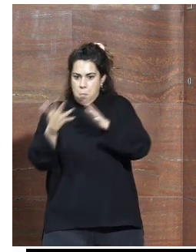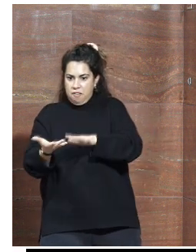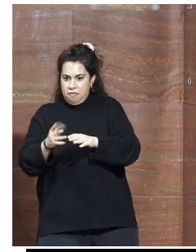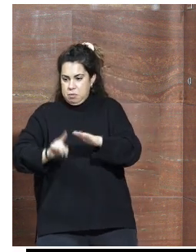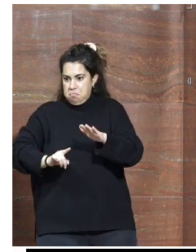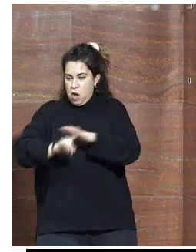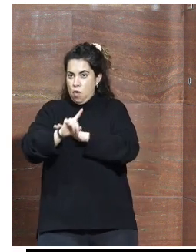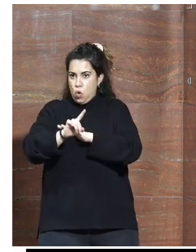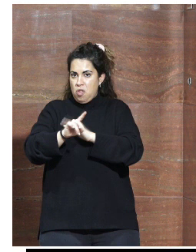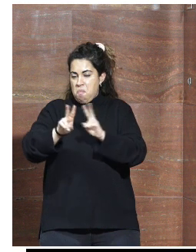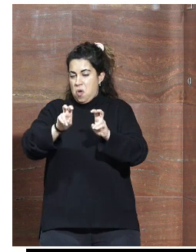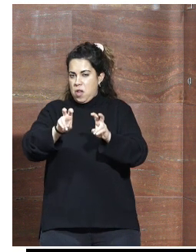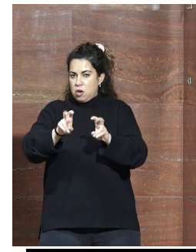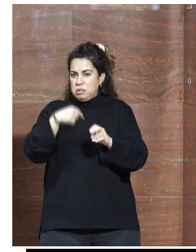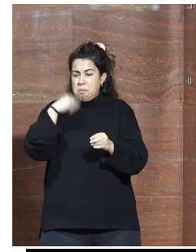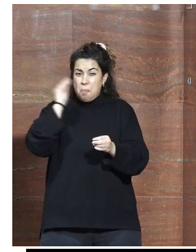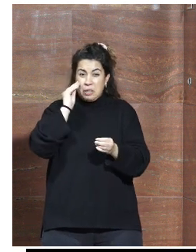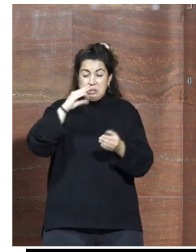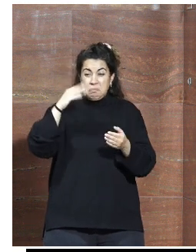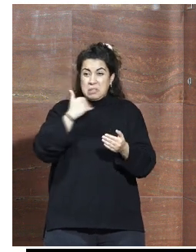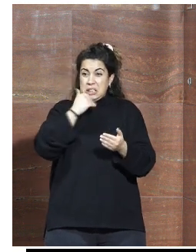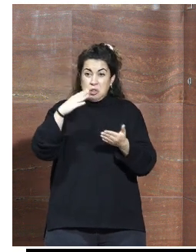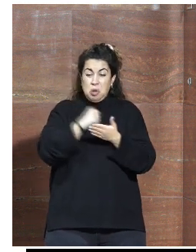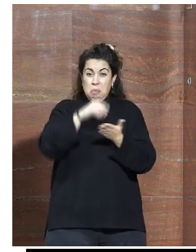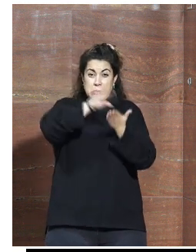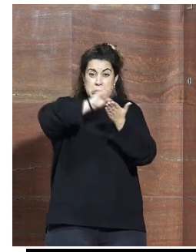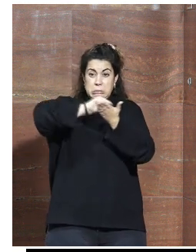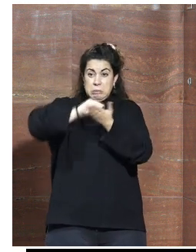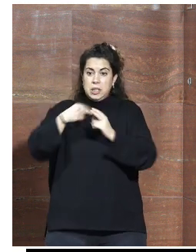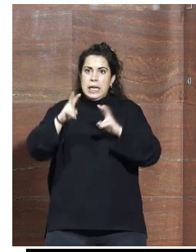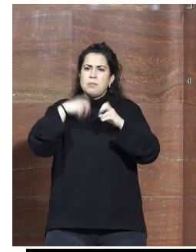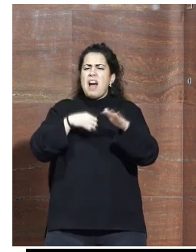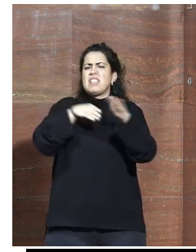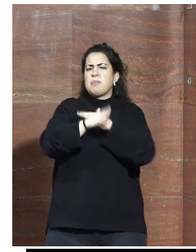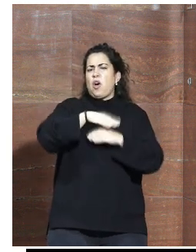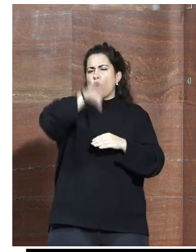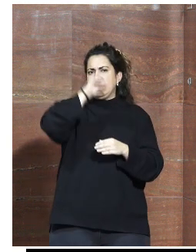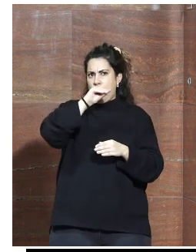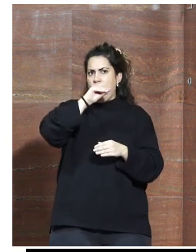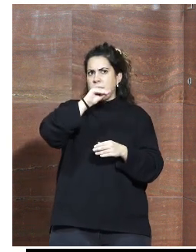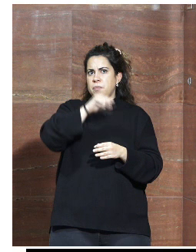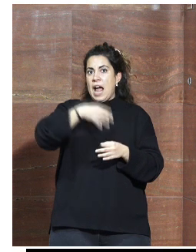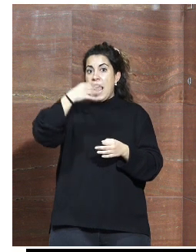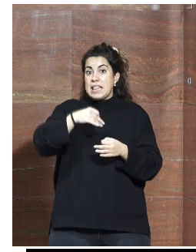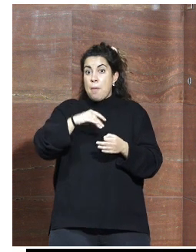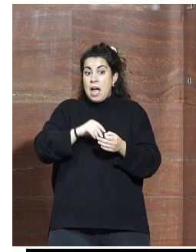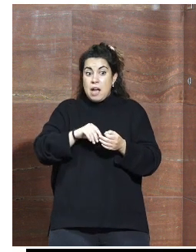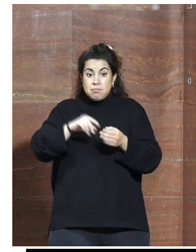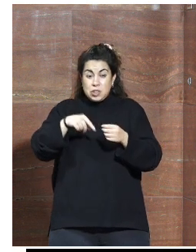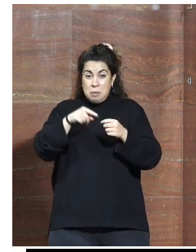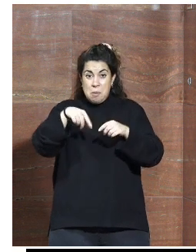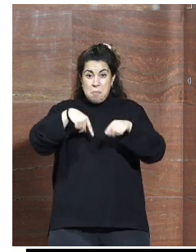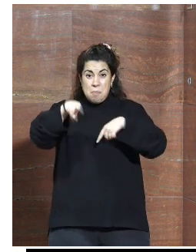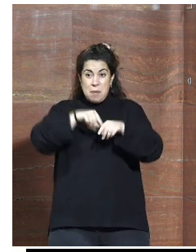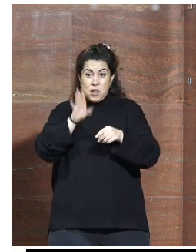prácticamente he recogido todo, ¿no? Como si lo ponemos en contexto de accesibilidad cognitiva, es necesario que todos estos sistemas tengan